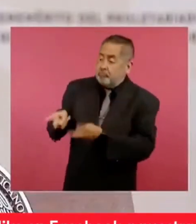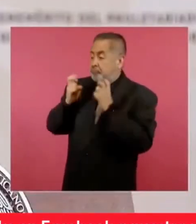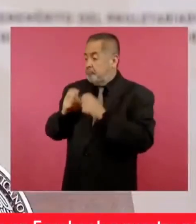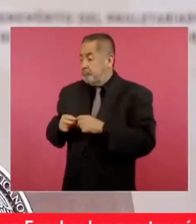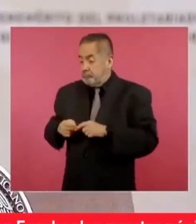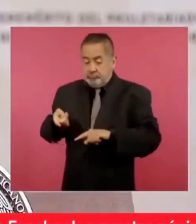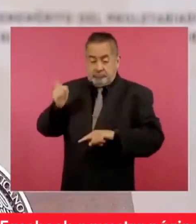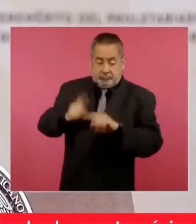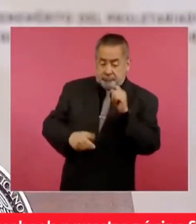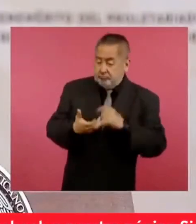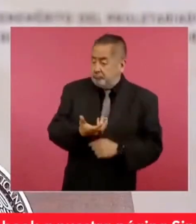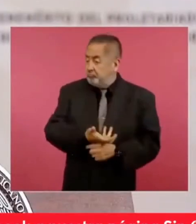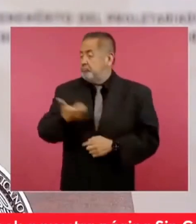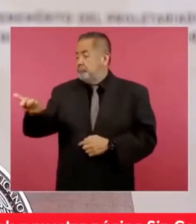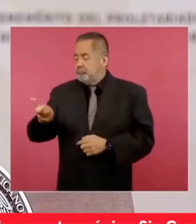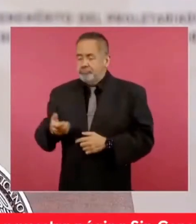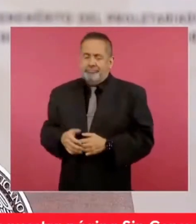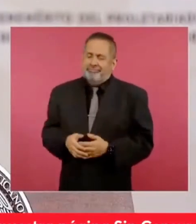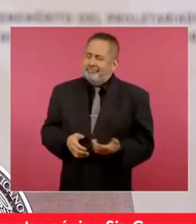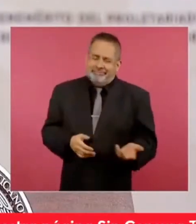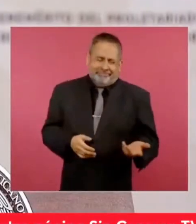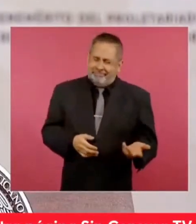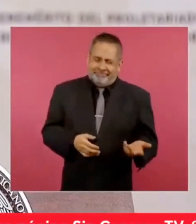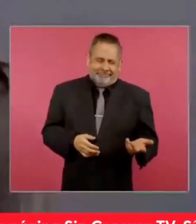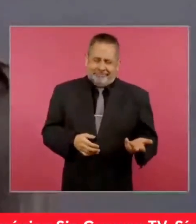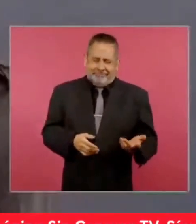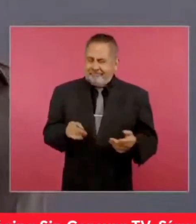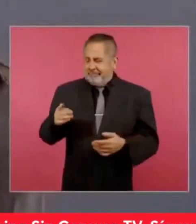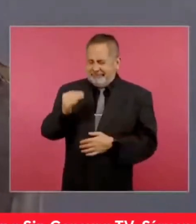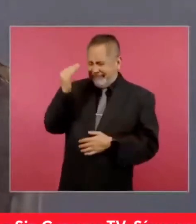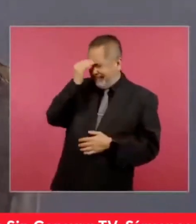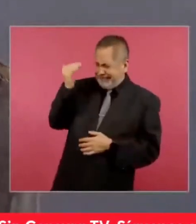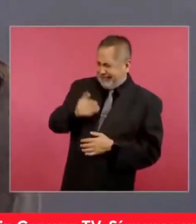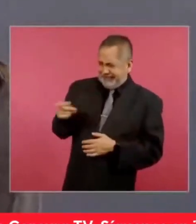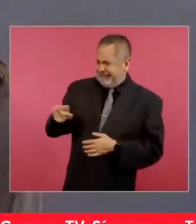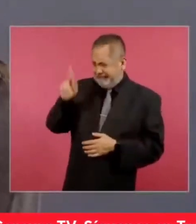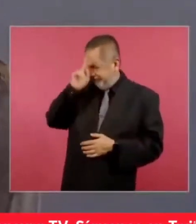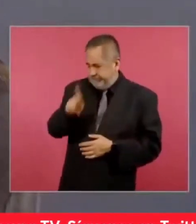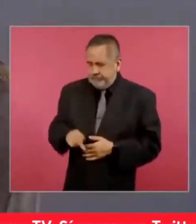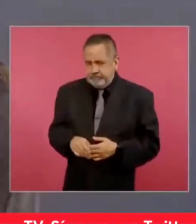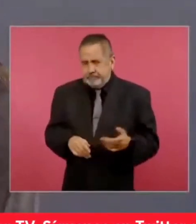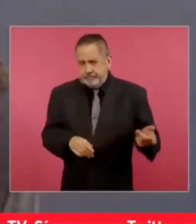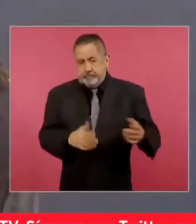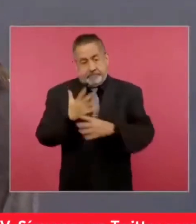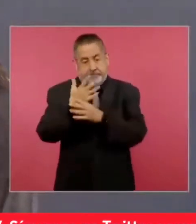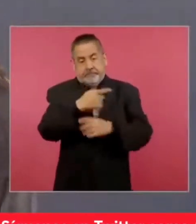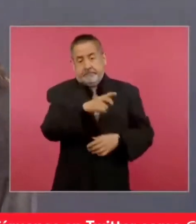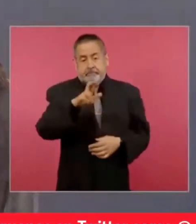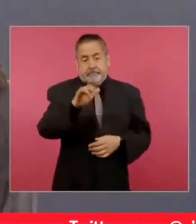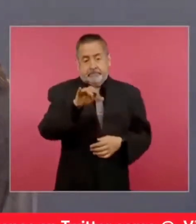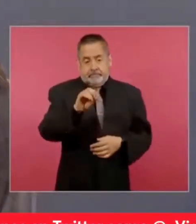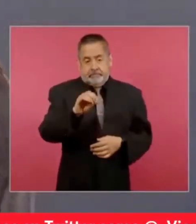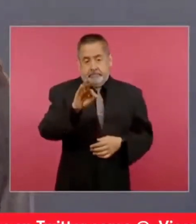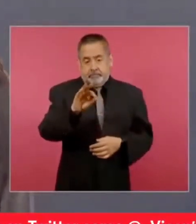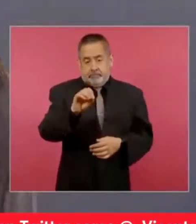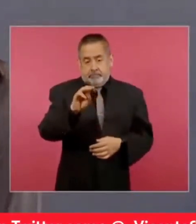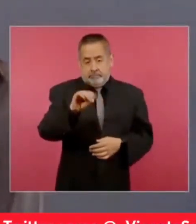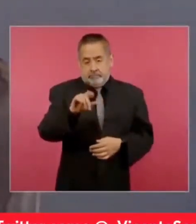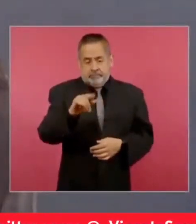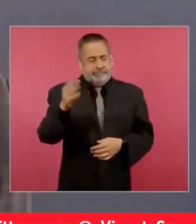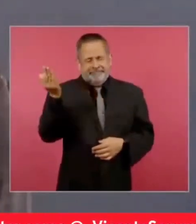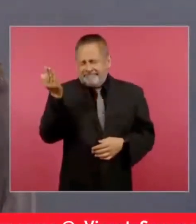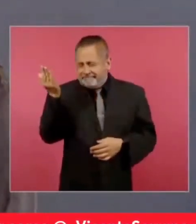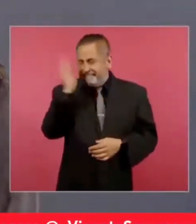expropiaciones y hasta lo llamaron aberración en Radio Fórmula es absolutamente falso.